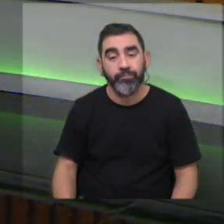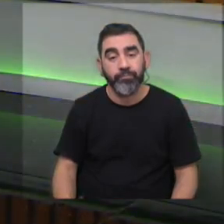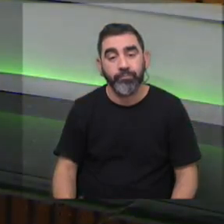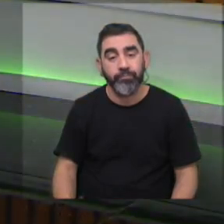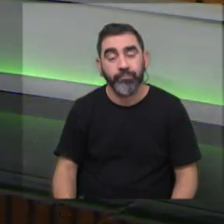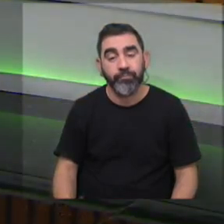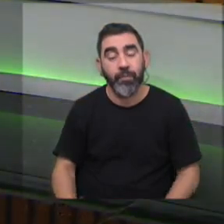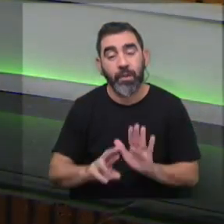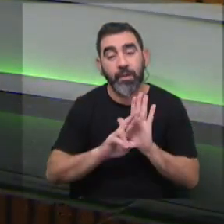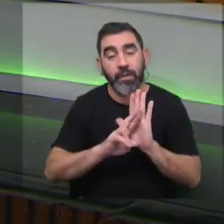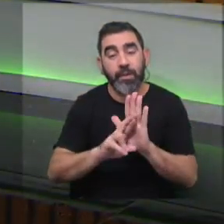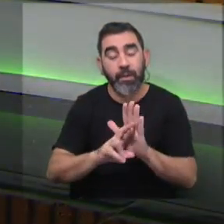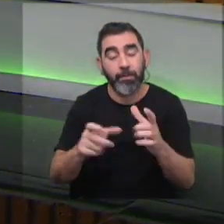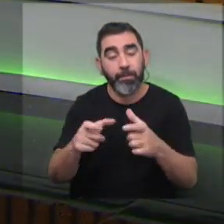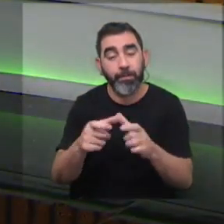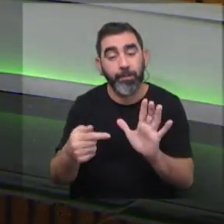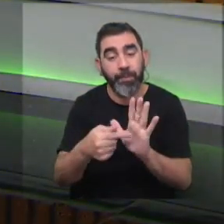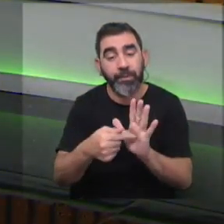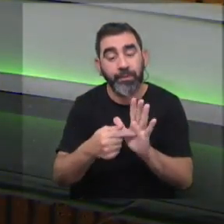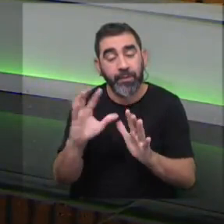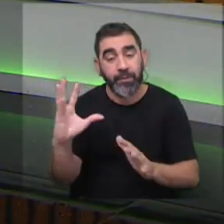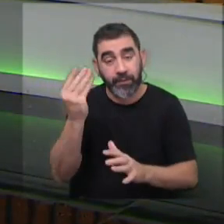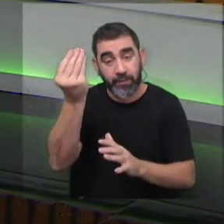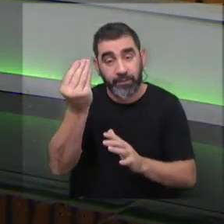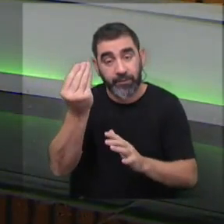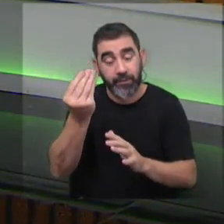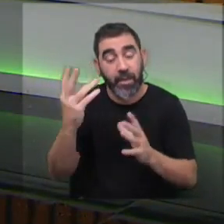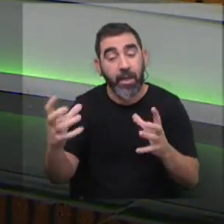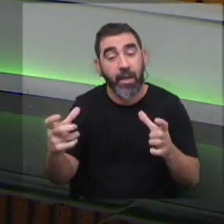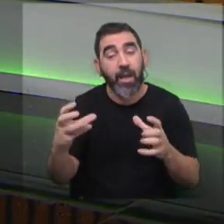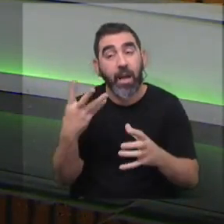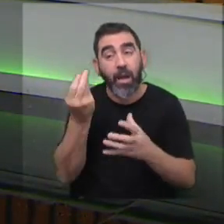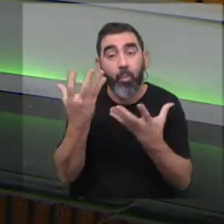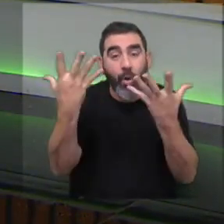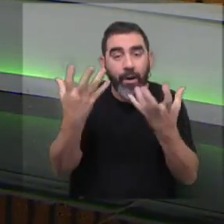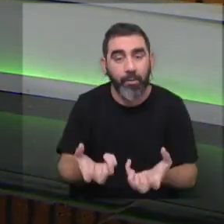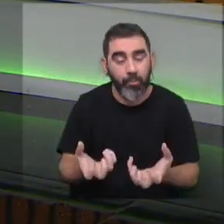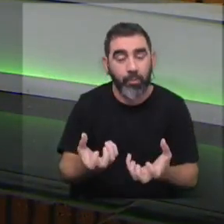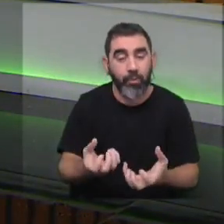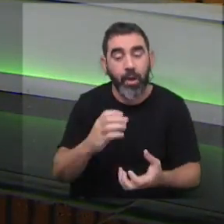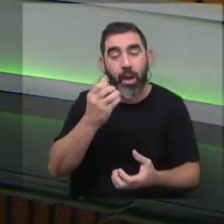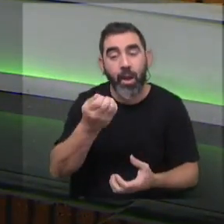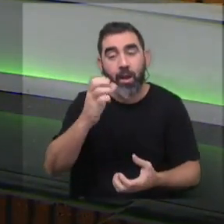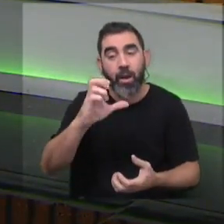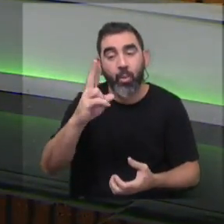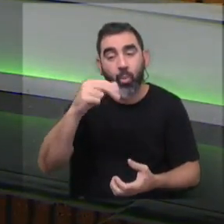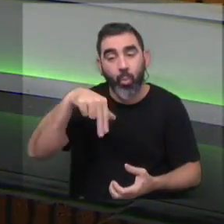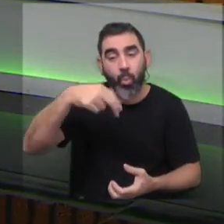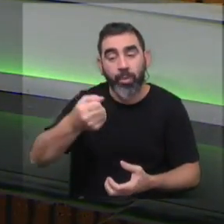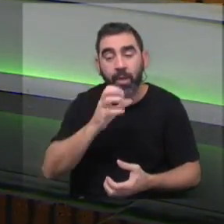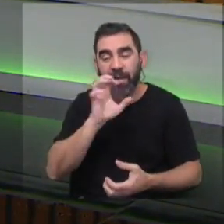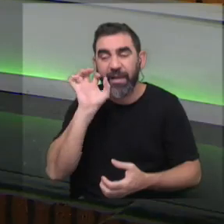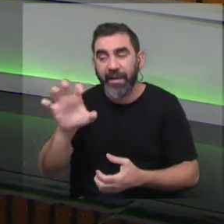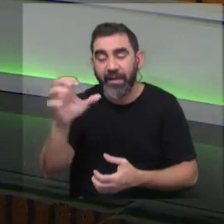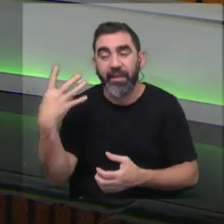el representante del minoría en el directorio del casmo que representa a el casmo que queremos hablamos de Óscar acua criticó anoche a la